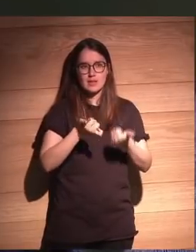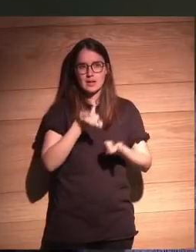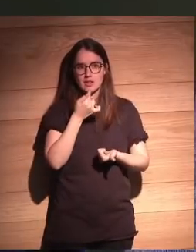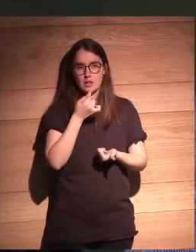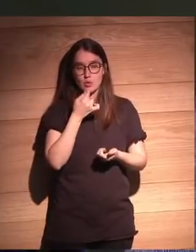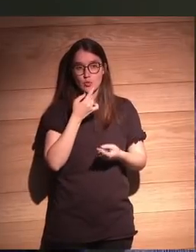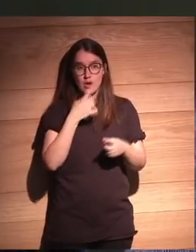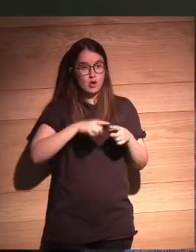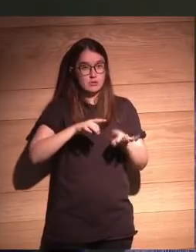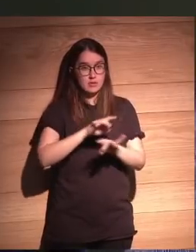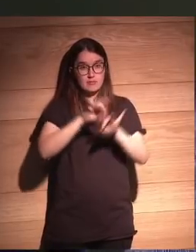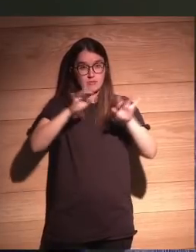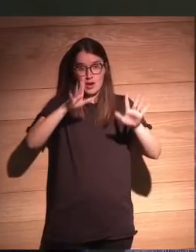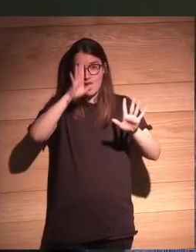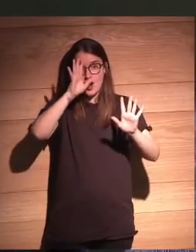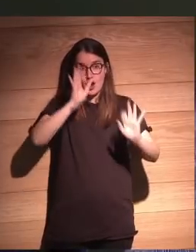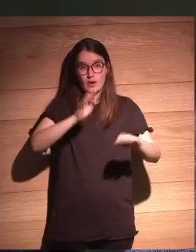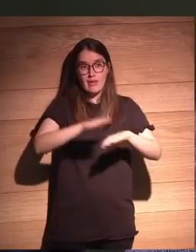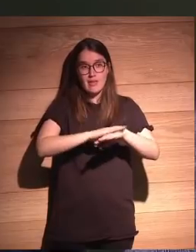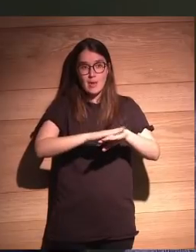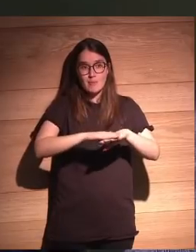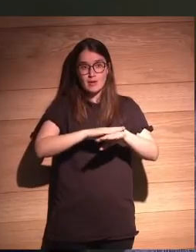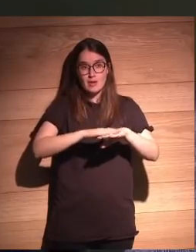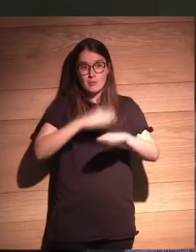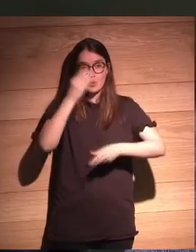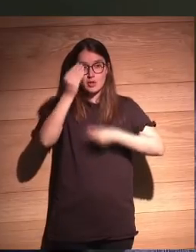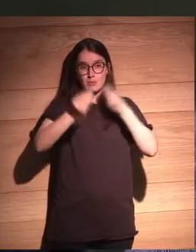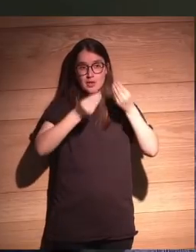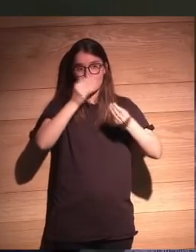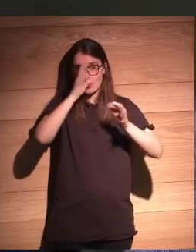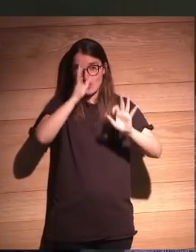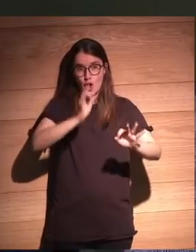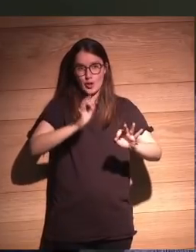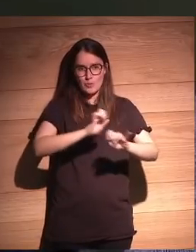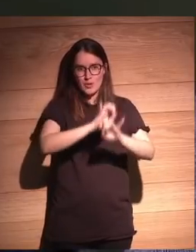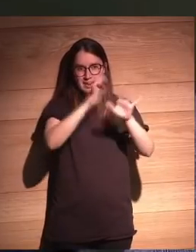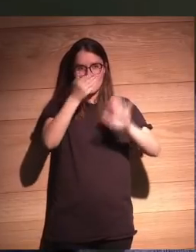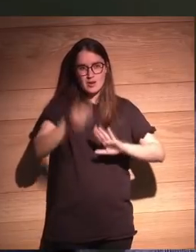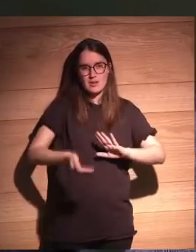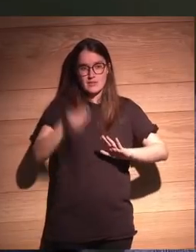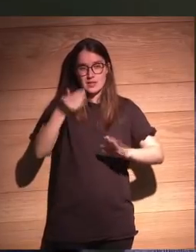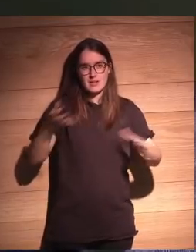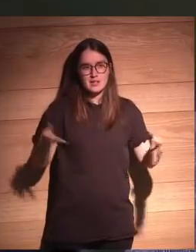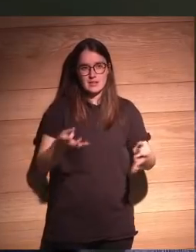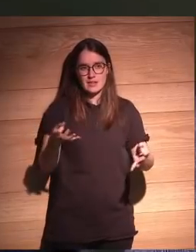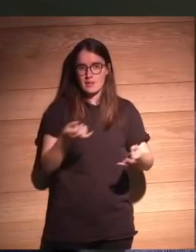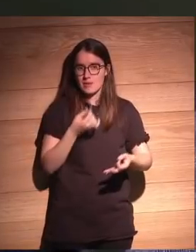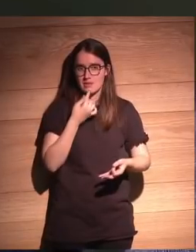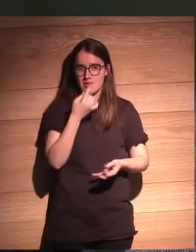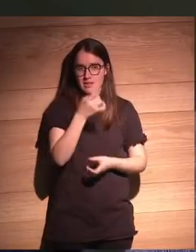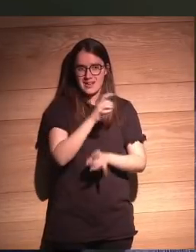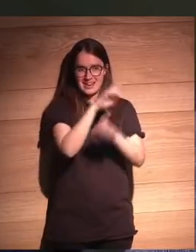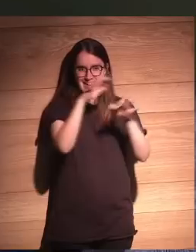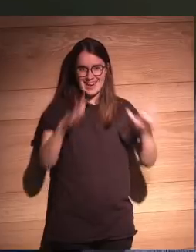una obviedad. Perdonadme, pero yo creo que es una obviedad muy importante y que no podemos irnos de aquí sin tenerlo claro.